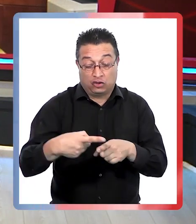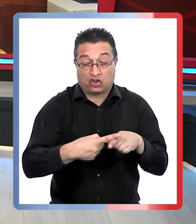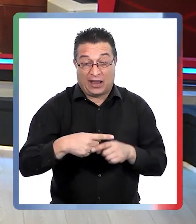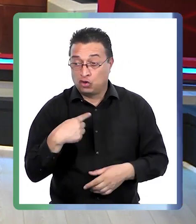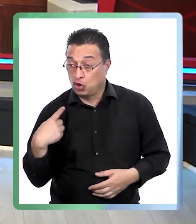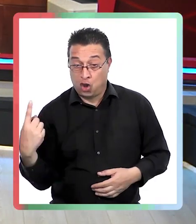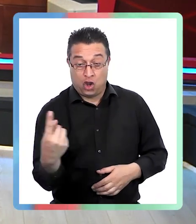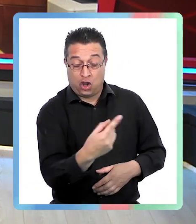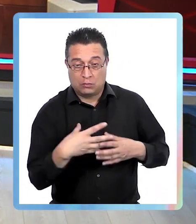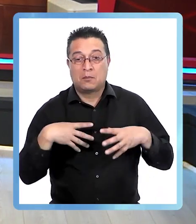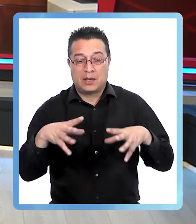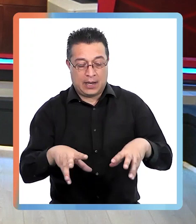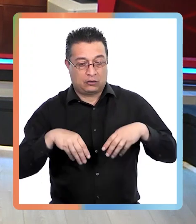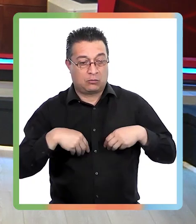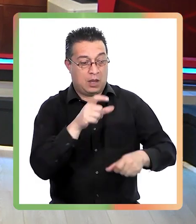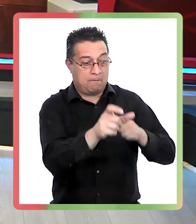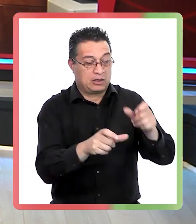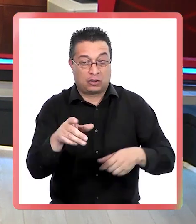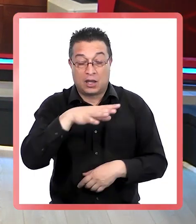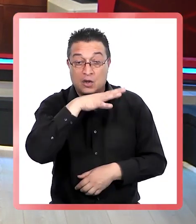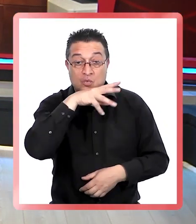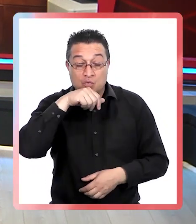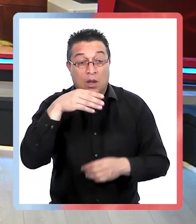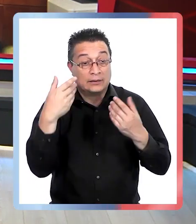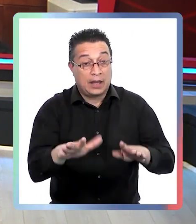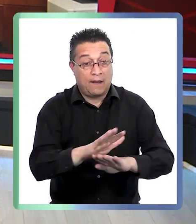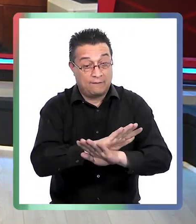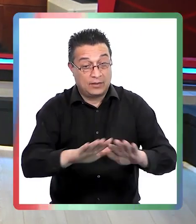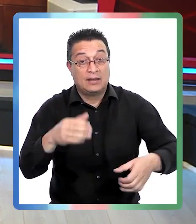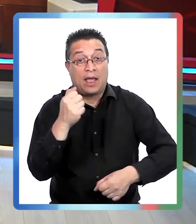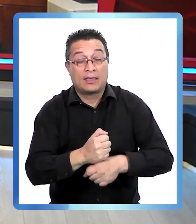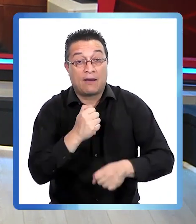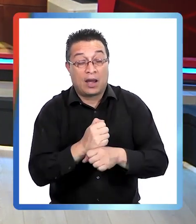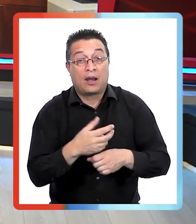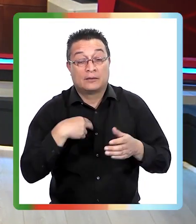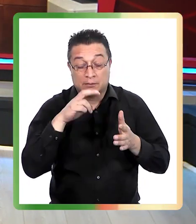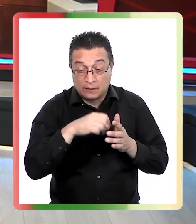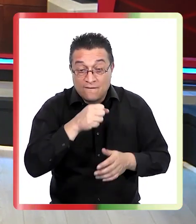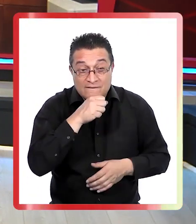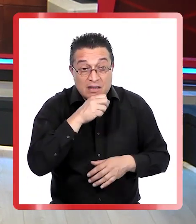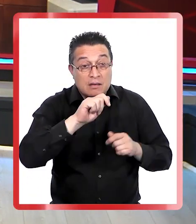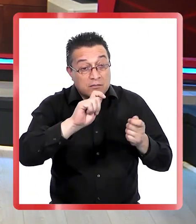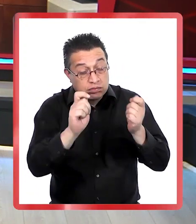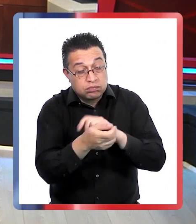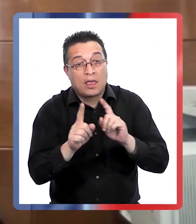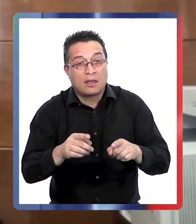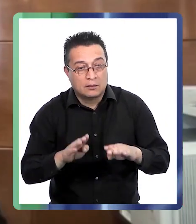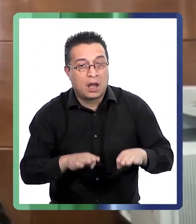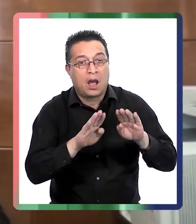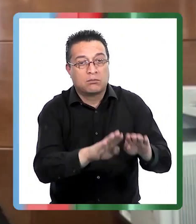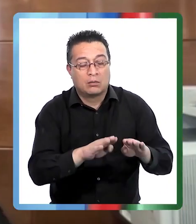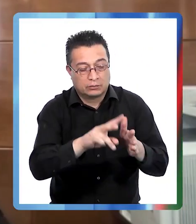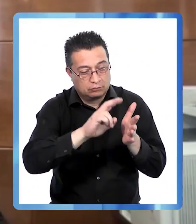el colectivo, asume que las personas mayores, una vez que dejan de trabajar y empiezan a envejecer, hay que